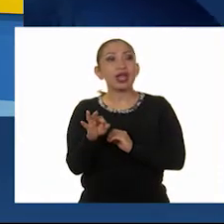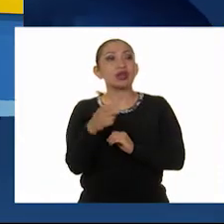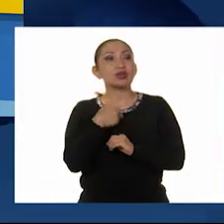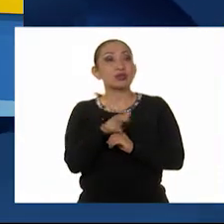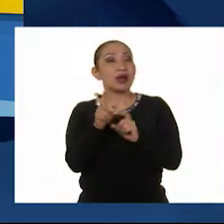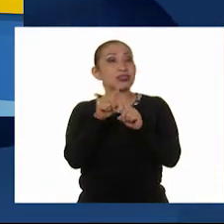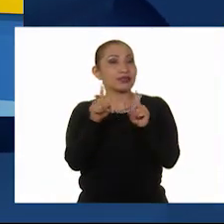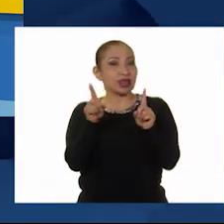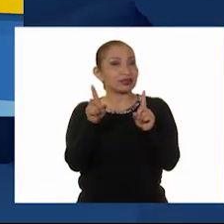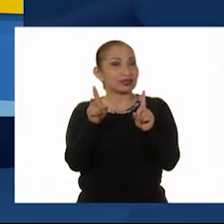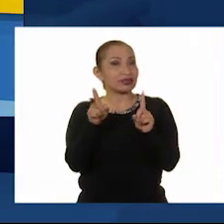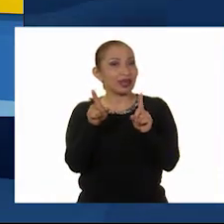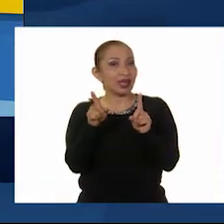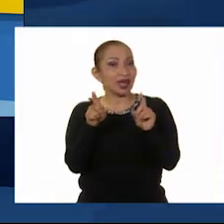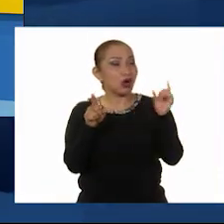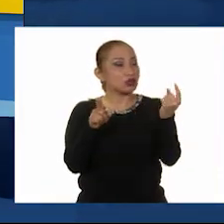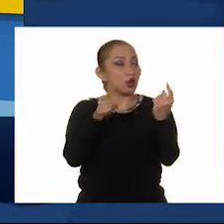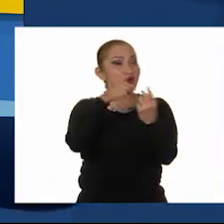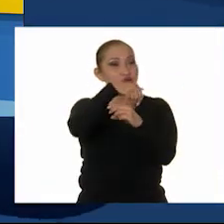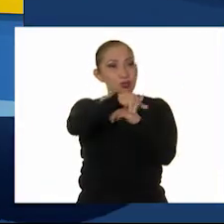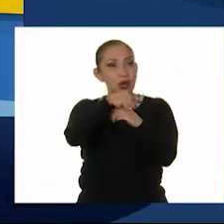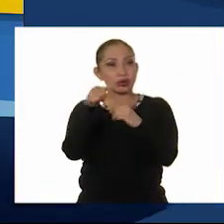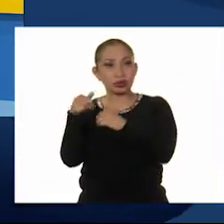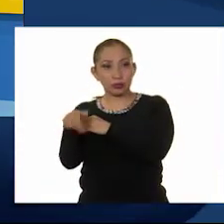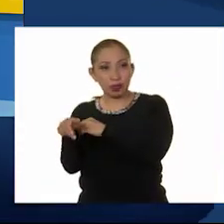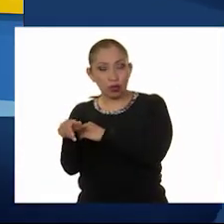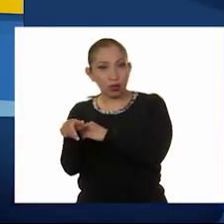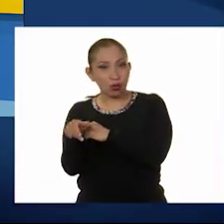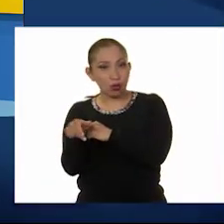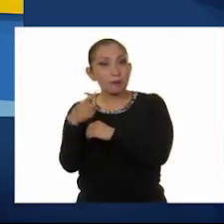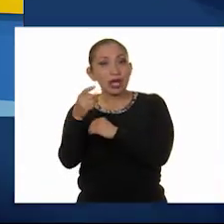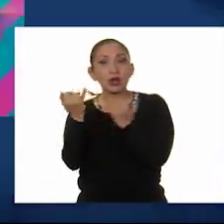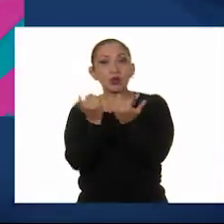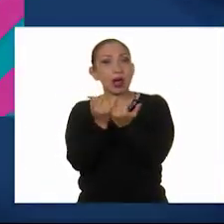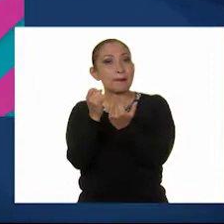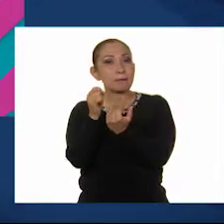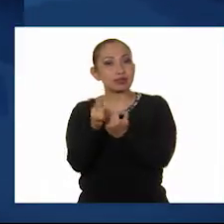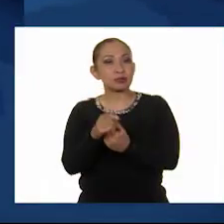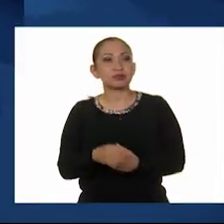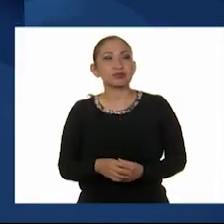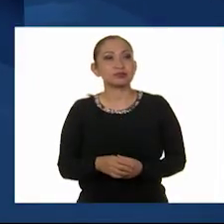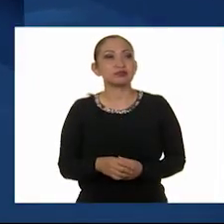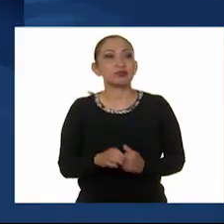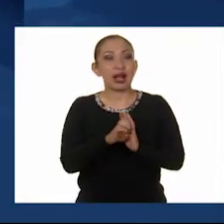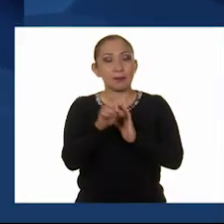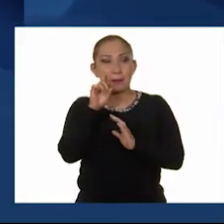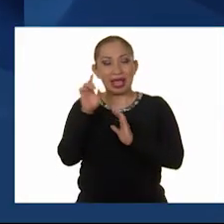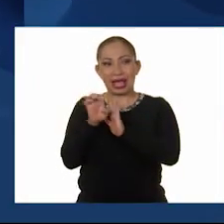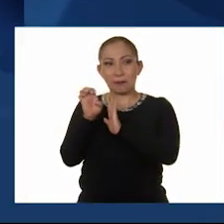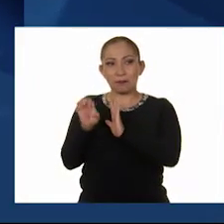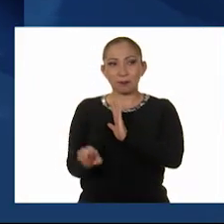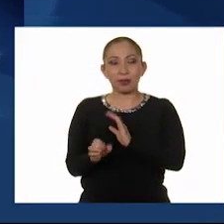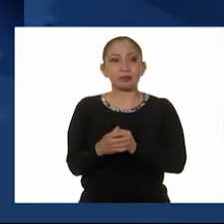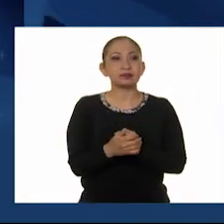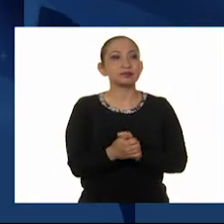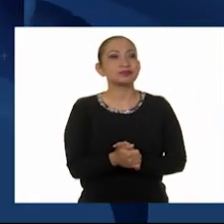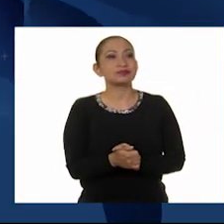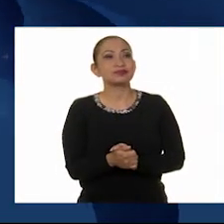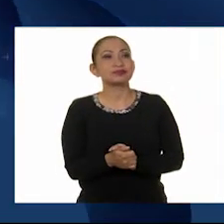sea diferente a los datos, pero que es el mismo tipo de número, como ocurre en este ejemplo.